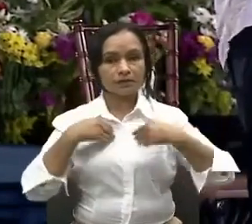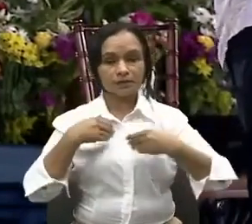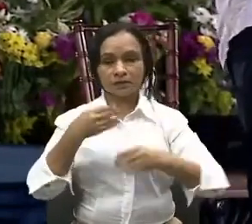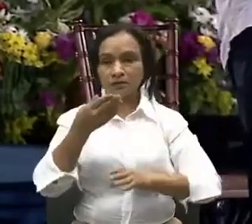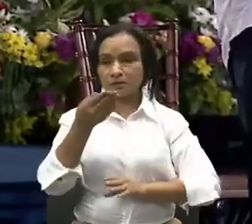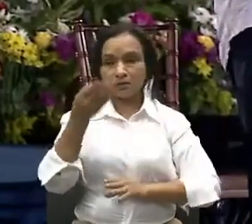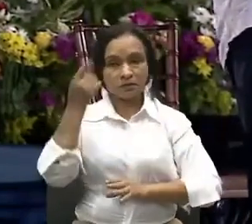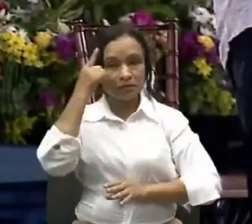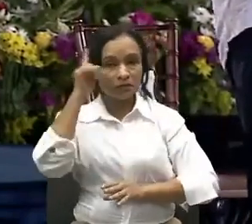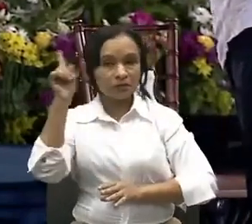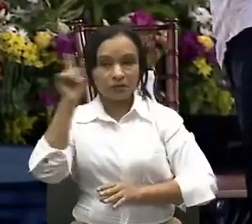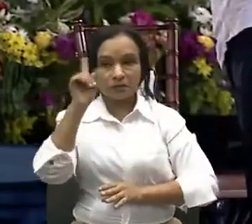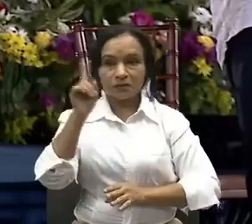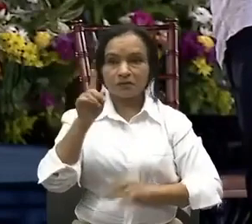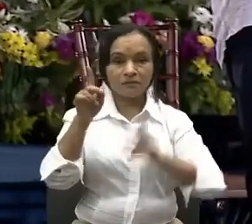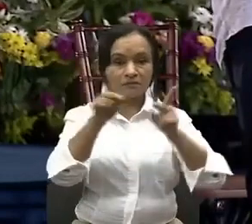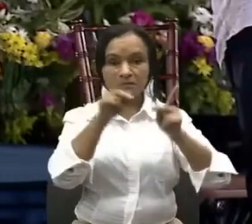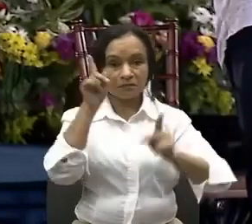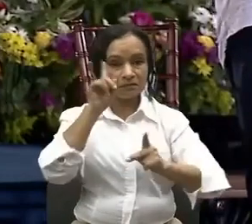esperaba,